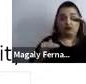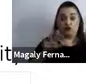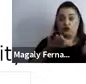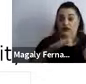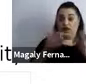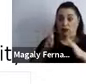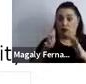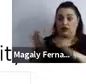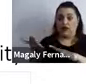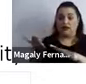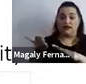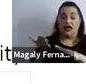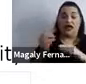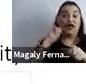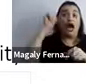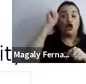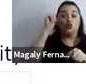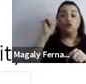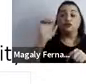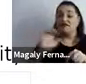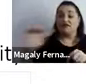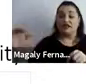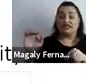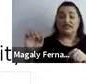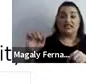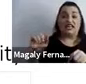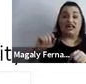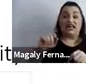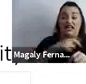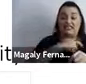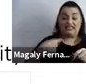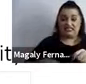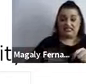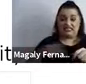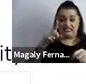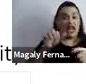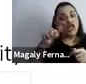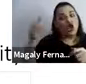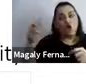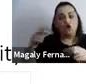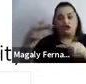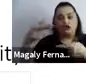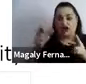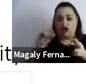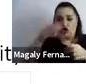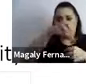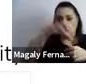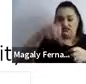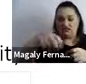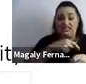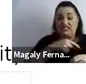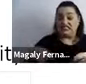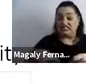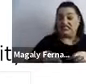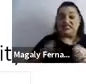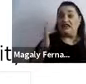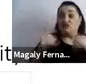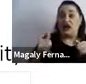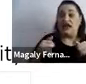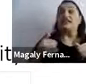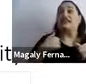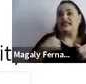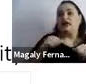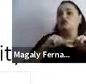mortalidad adulta e infantil en China y en alguna otra región. Sin China realmente estaríamos todavía en